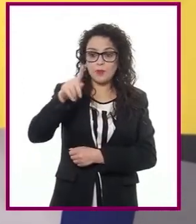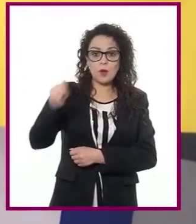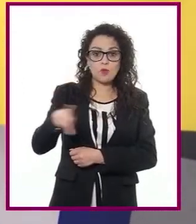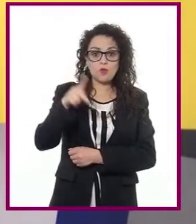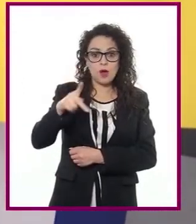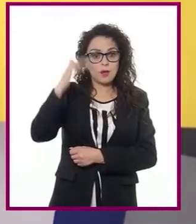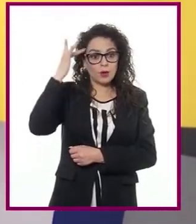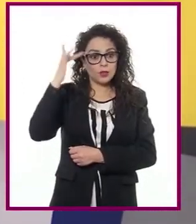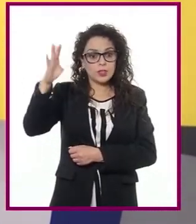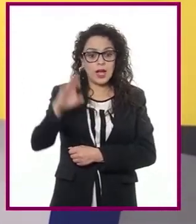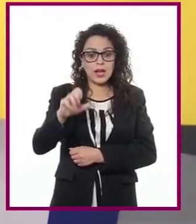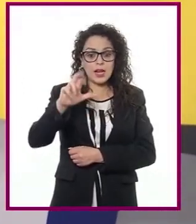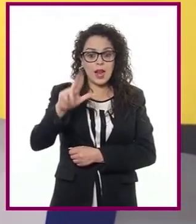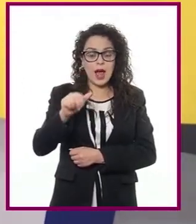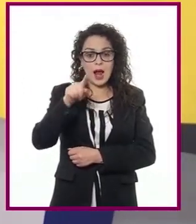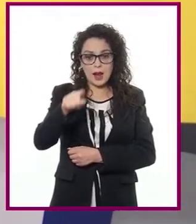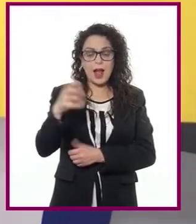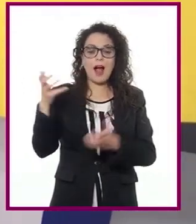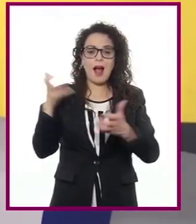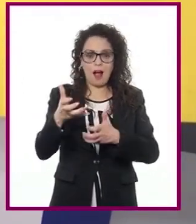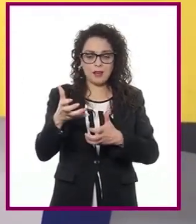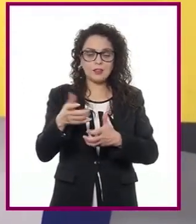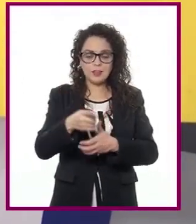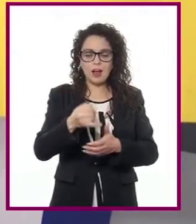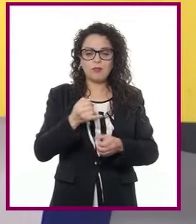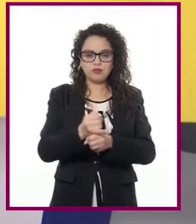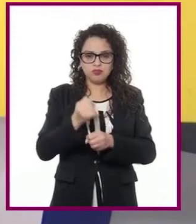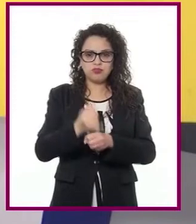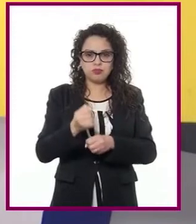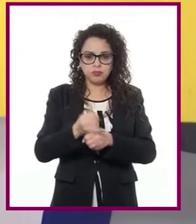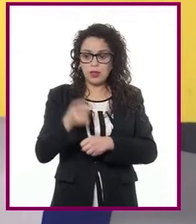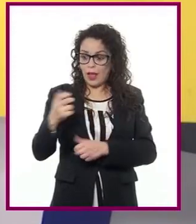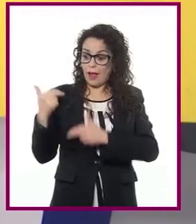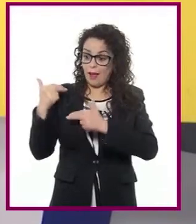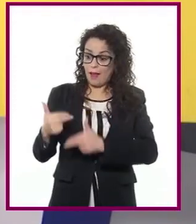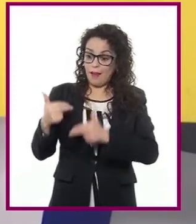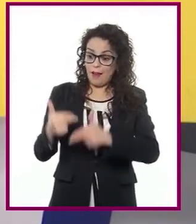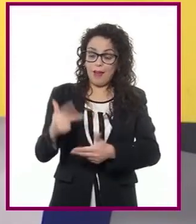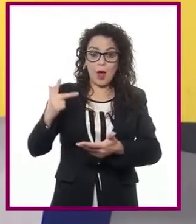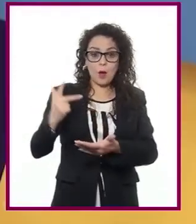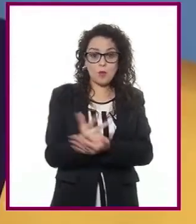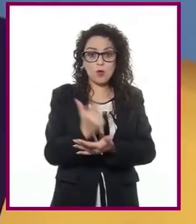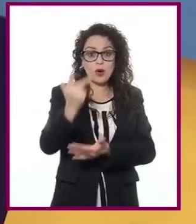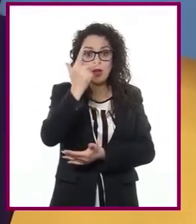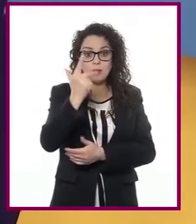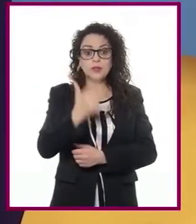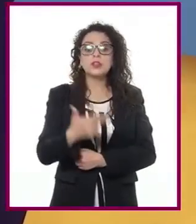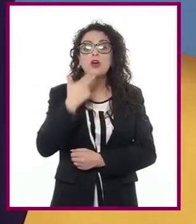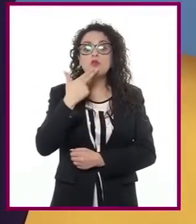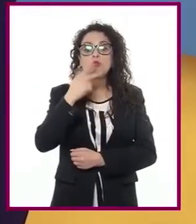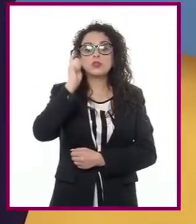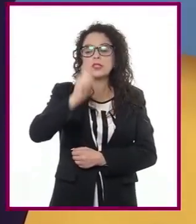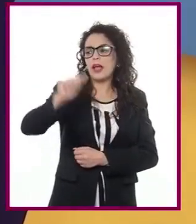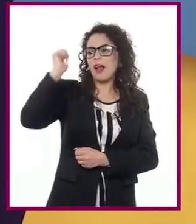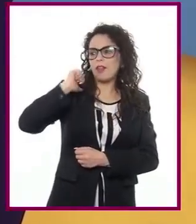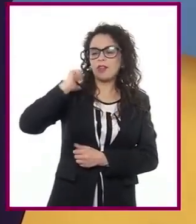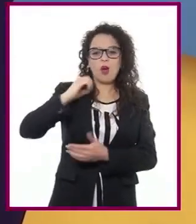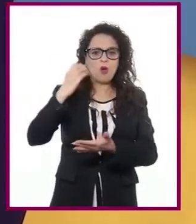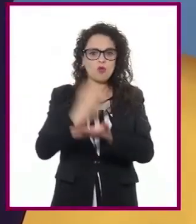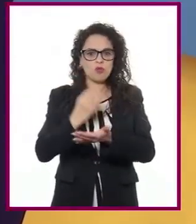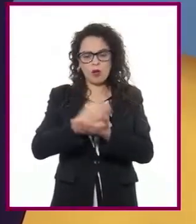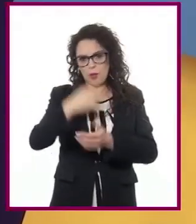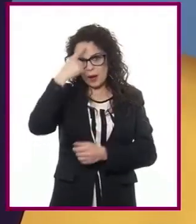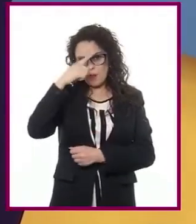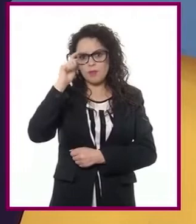Cobre produjo. Este pueblo, de herencia purépecha, utilizaba en la antigüedad el cobre para generar armas contra